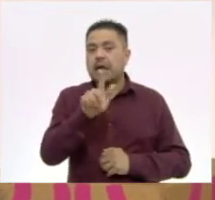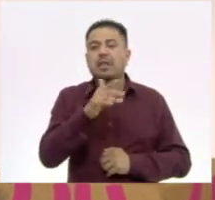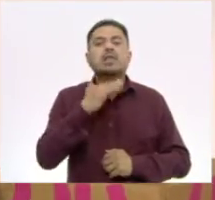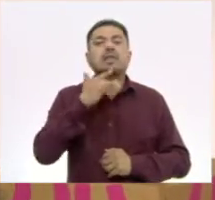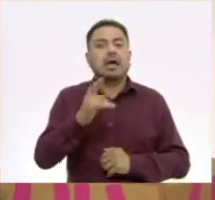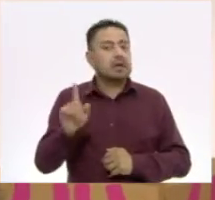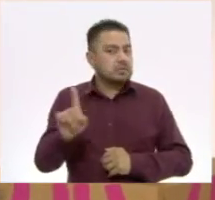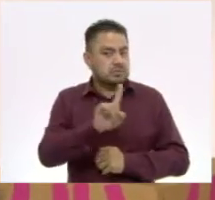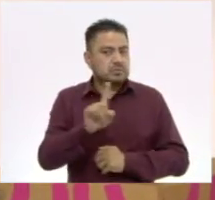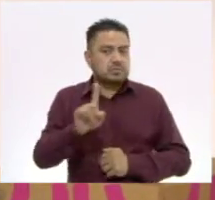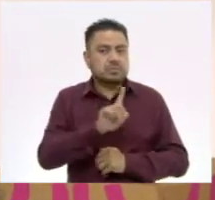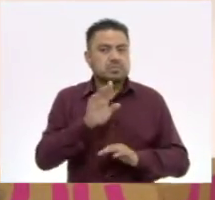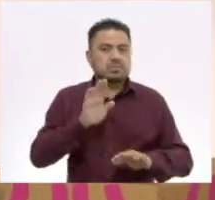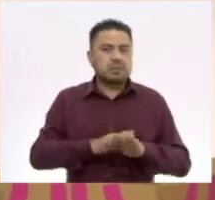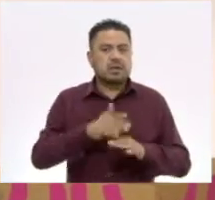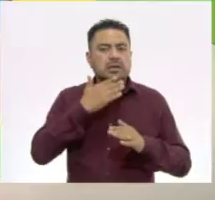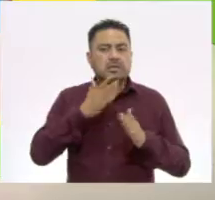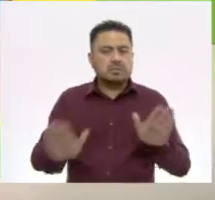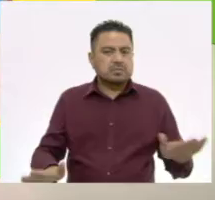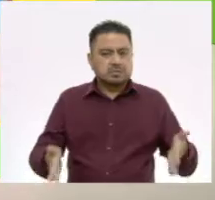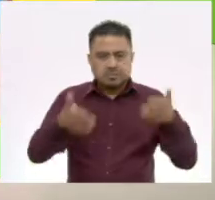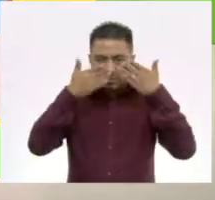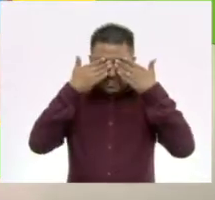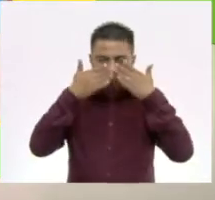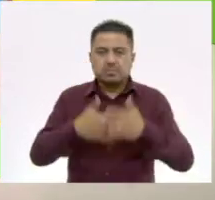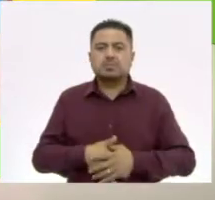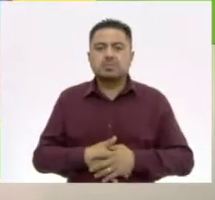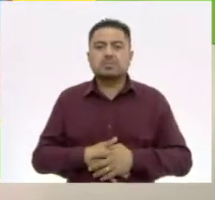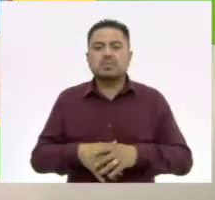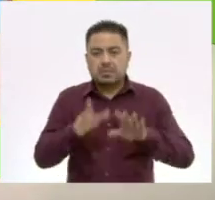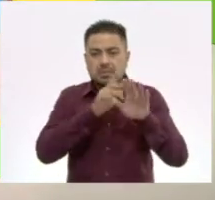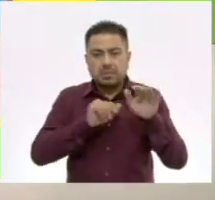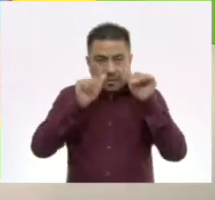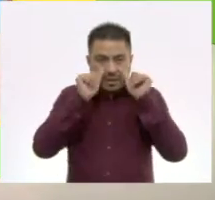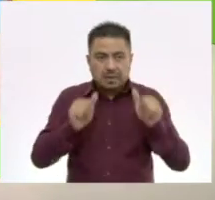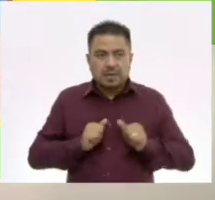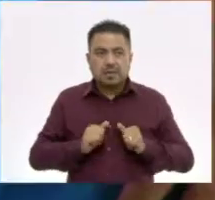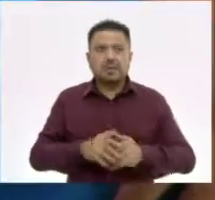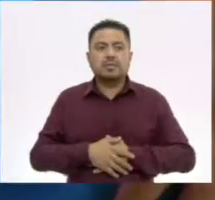trampa en ojos bien tapados niñas niños atentos